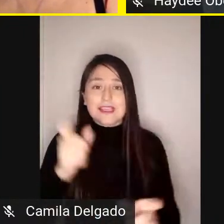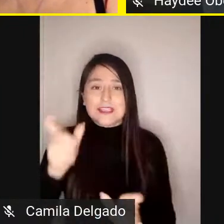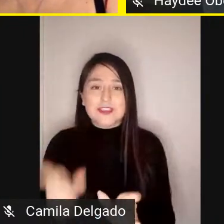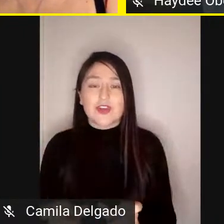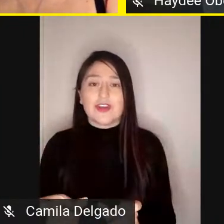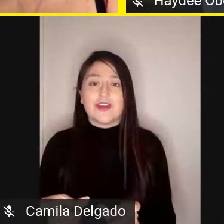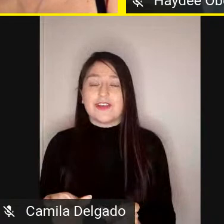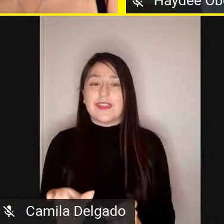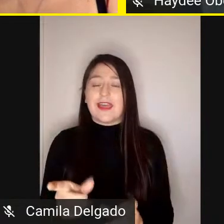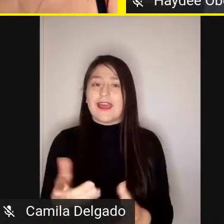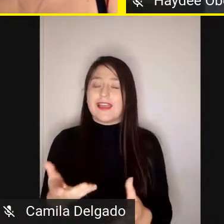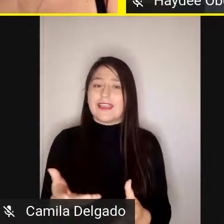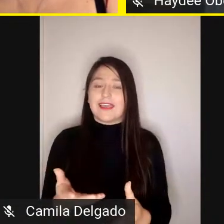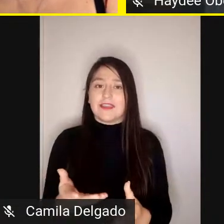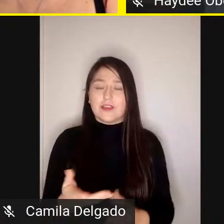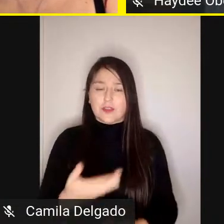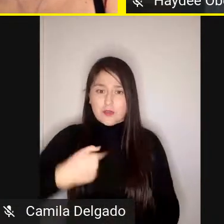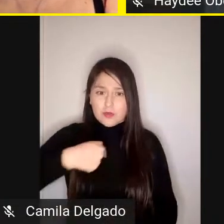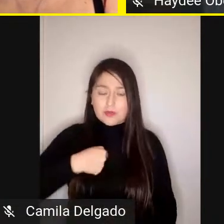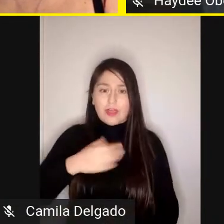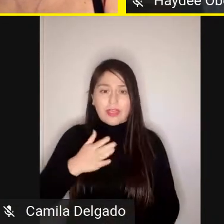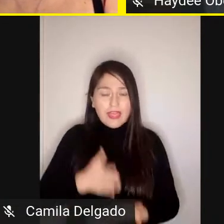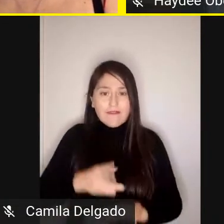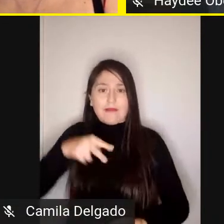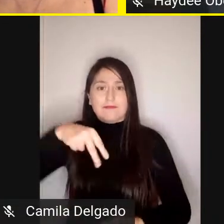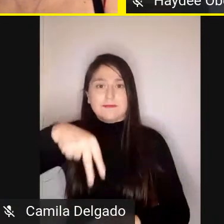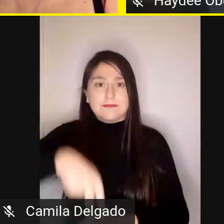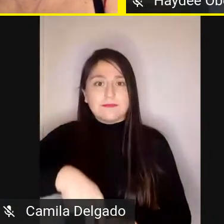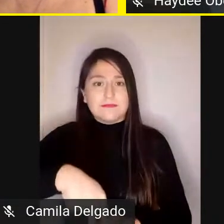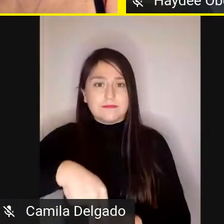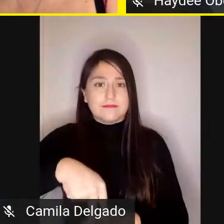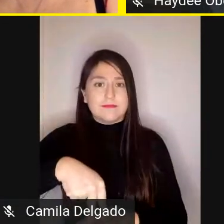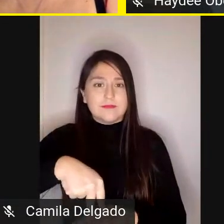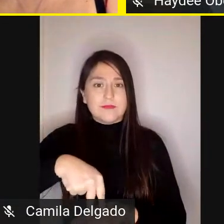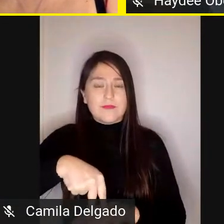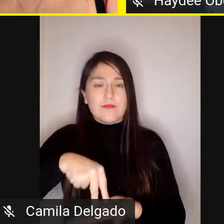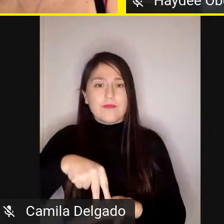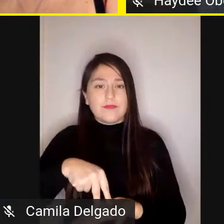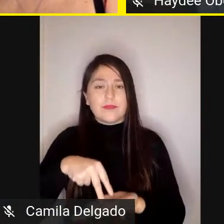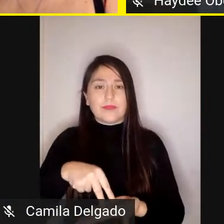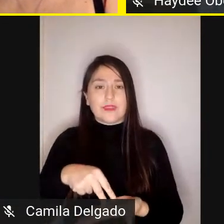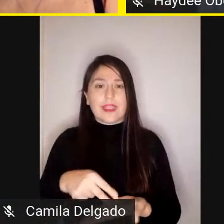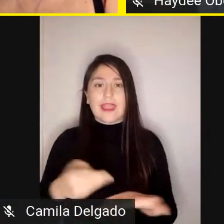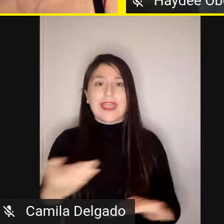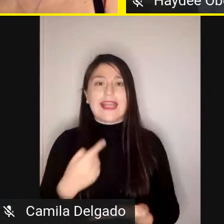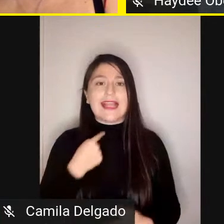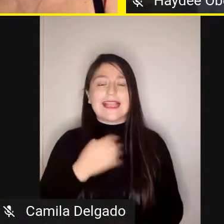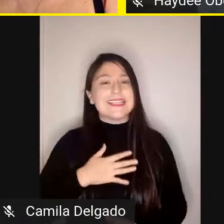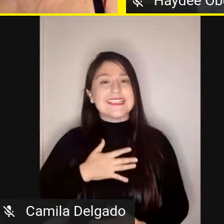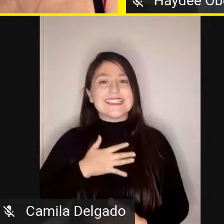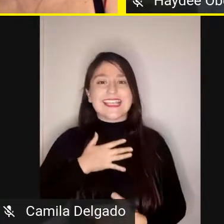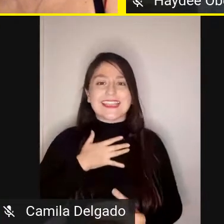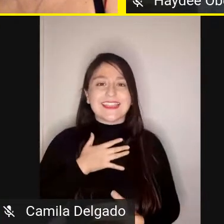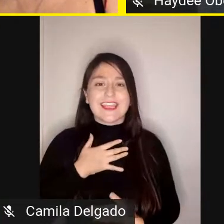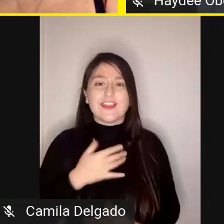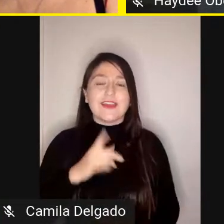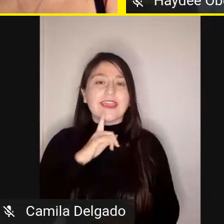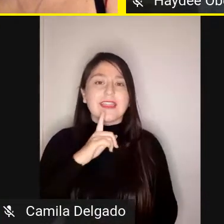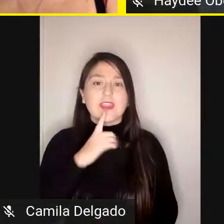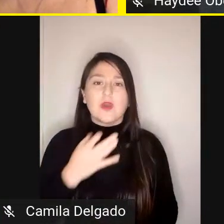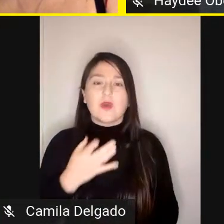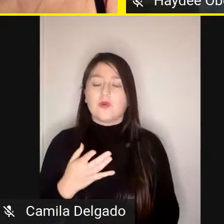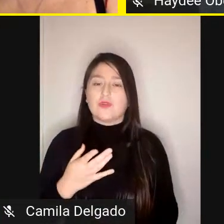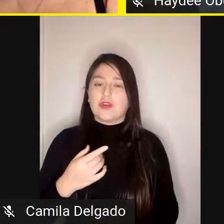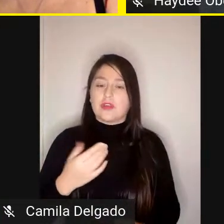uno tiene que estar ahí cumpliendo lo que cree que es el sentido que tiene uno de estudiar salud o